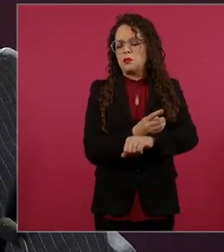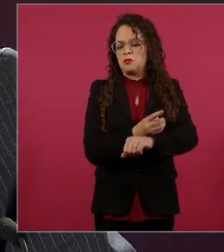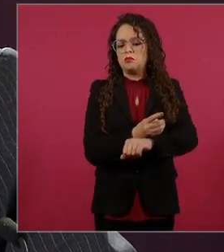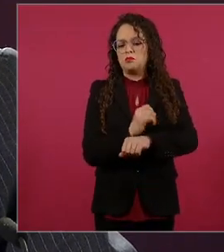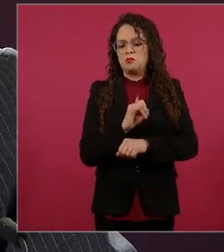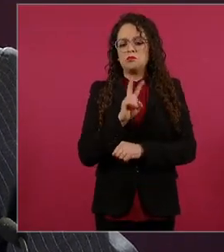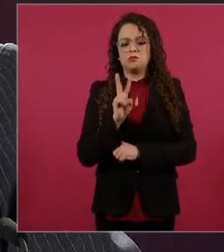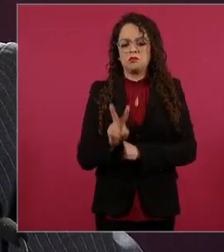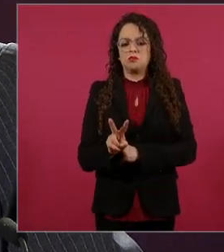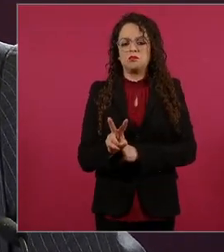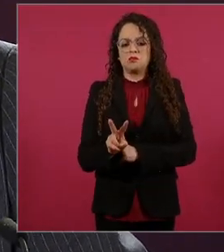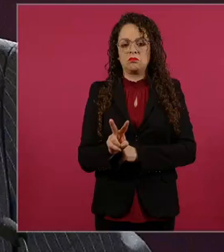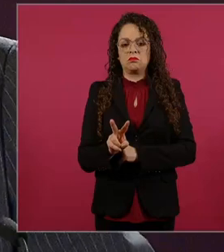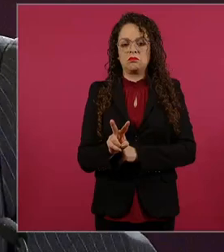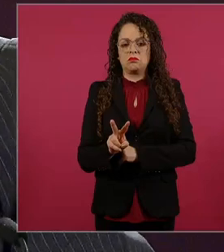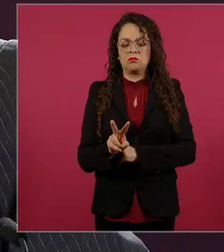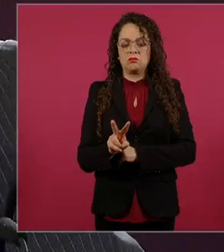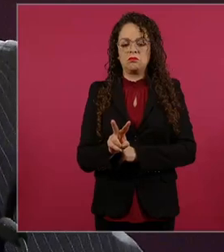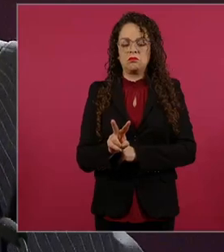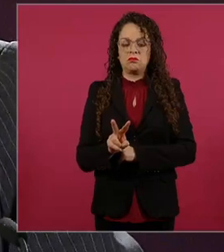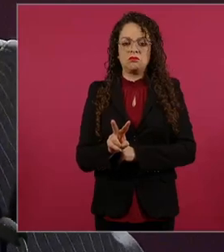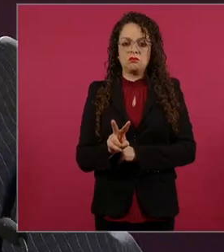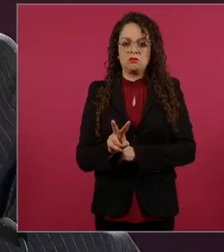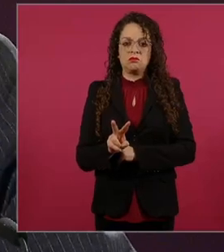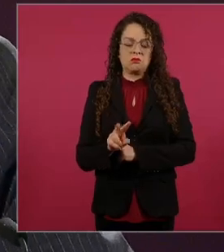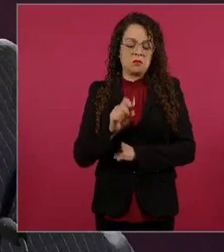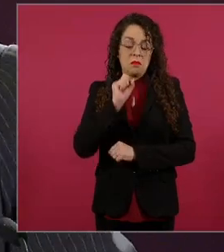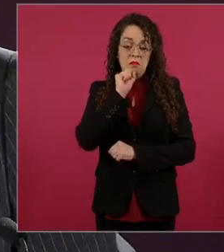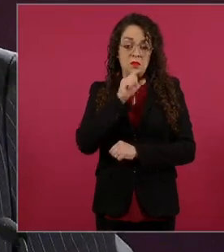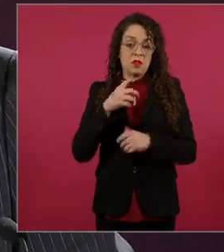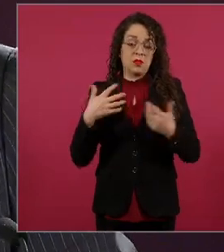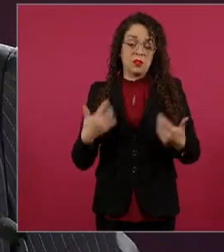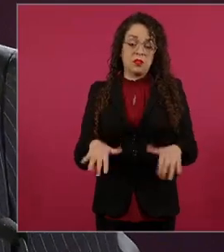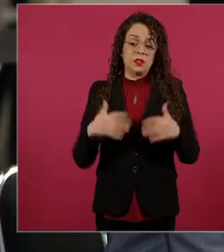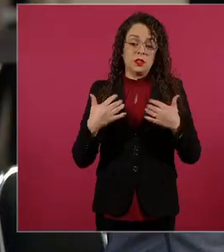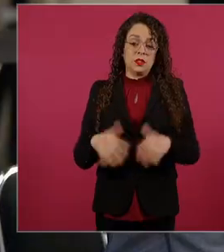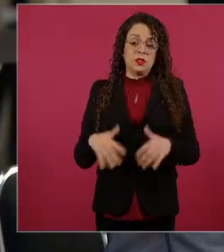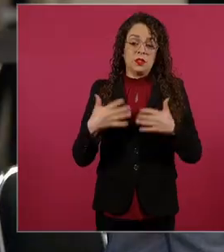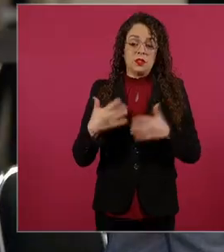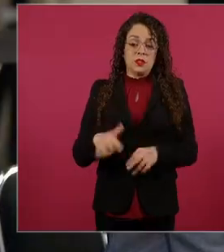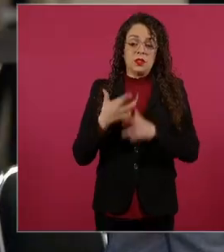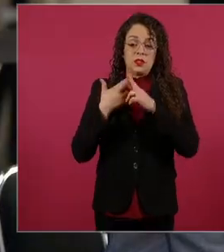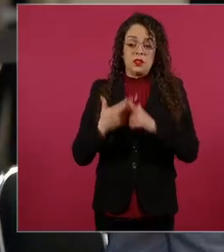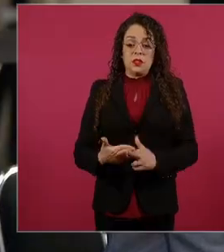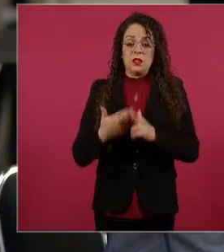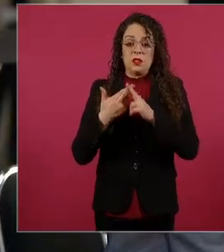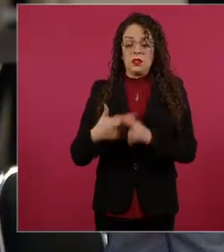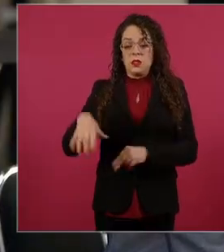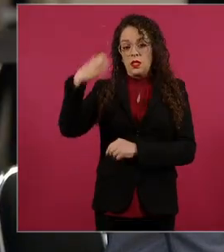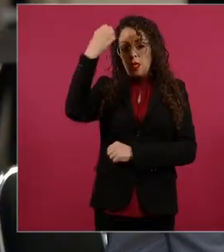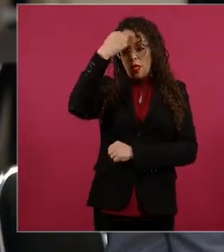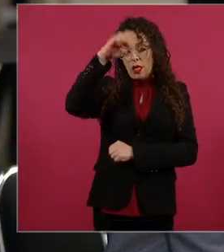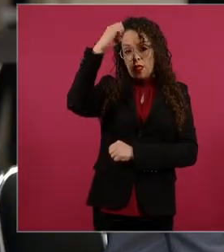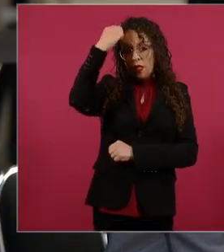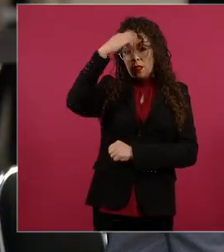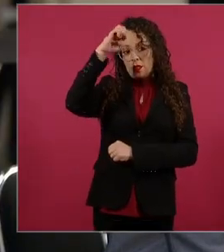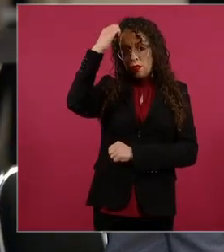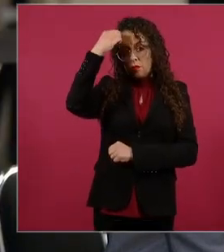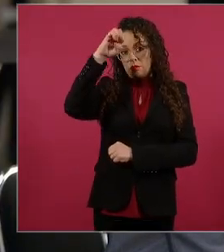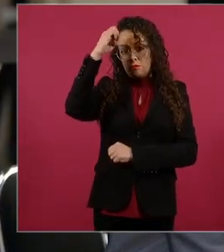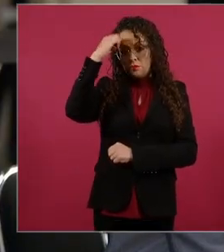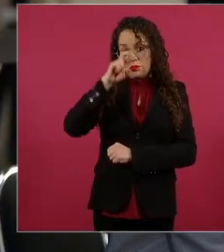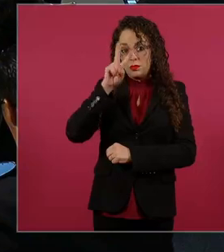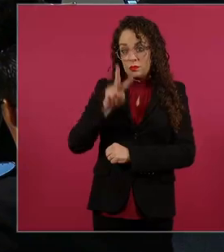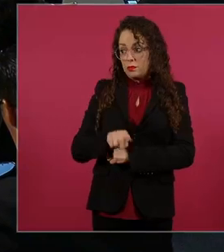Y también Con mucha experiencia Entonces sí fue una muy